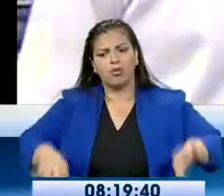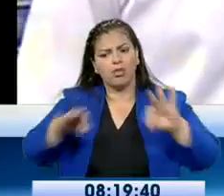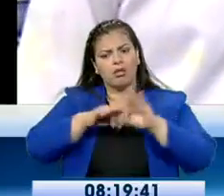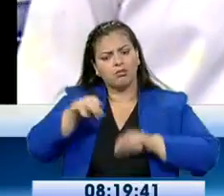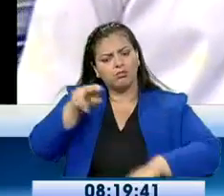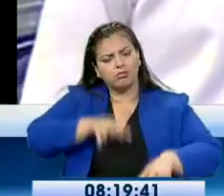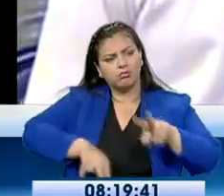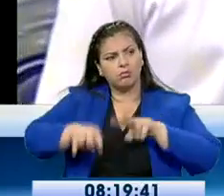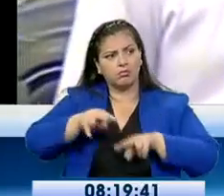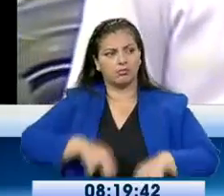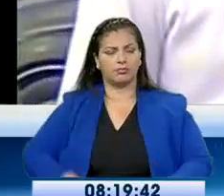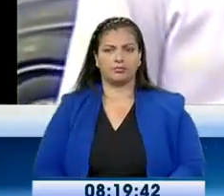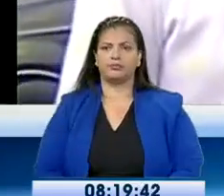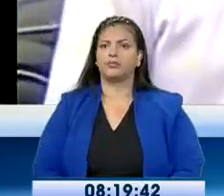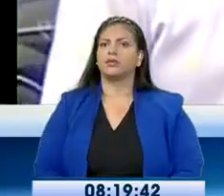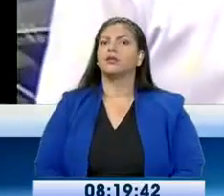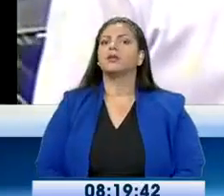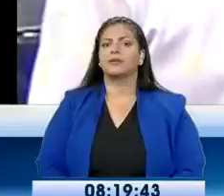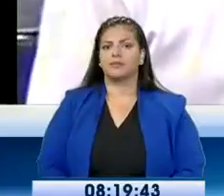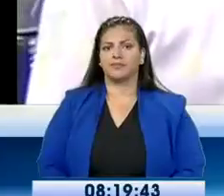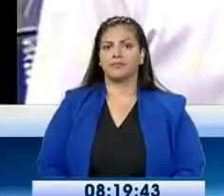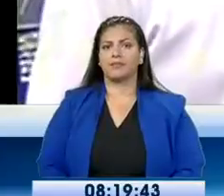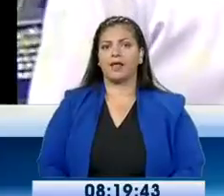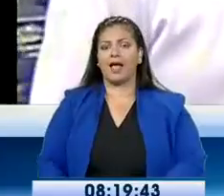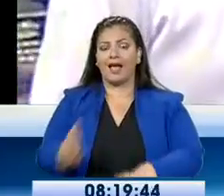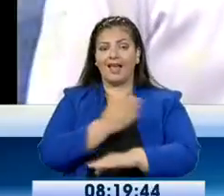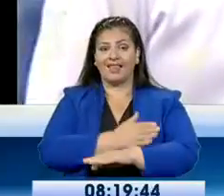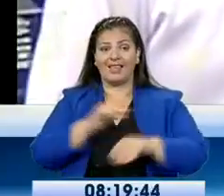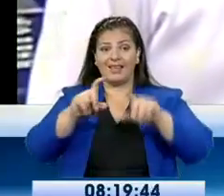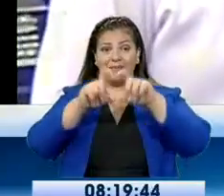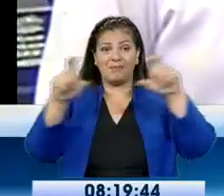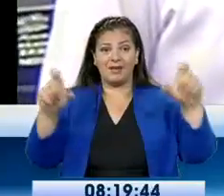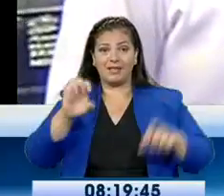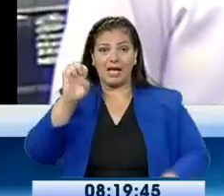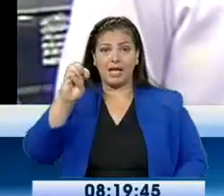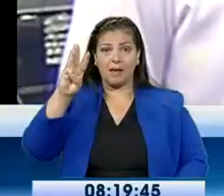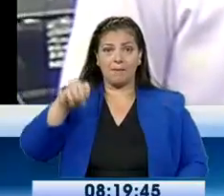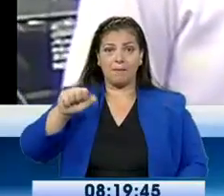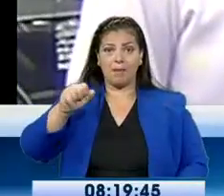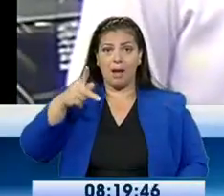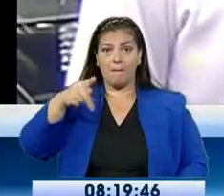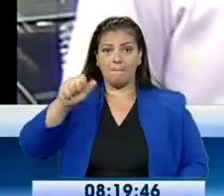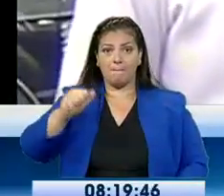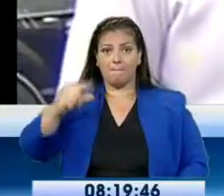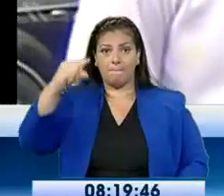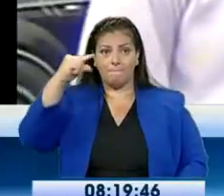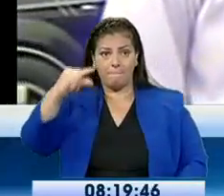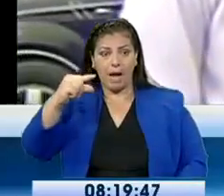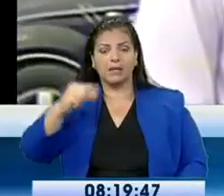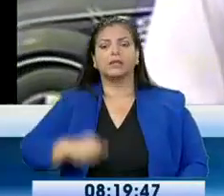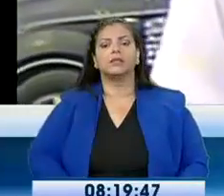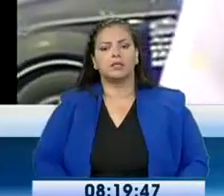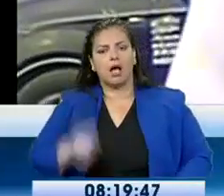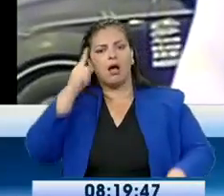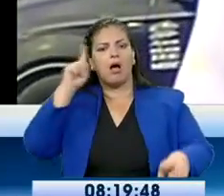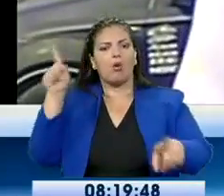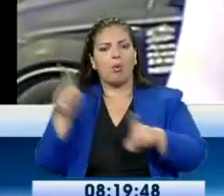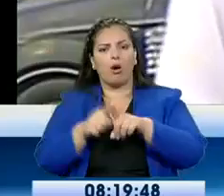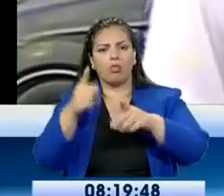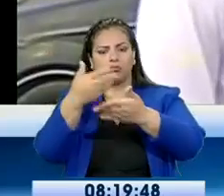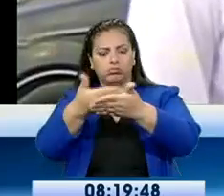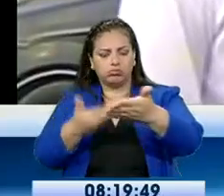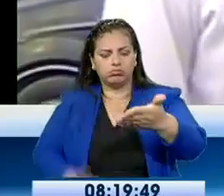solamente nosotros por medio de un convenio firmado con el mapa somos los autorizados para distribuir agua en el cantón durán y lo hemos hecho durante 26 años